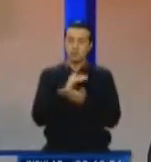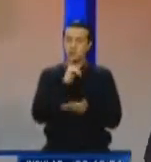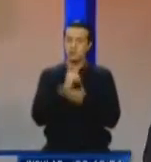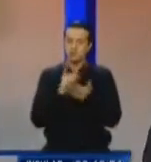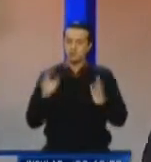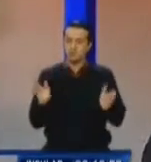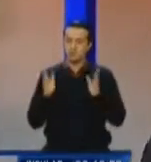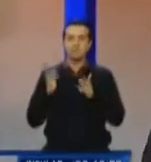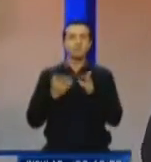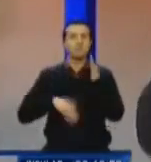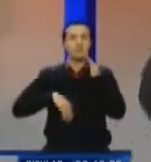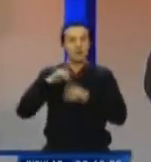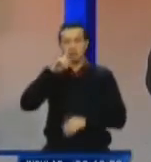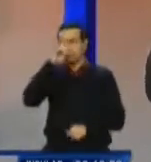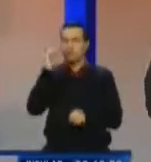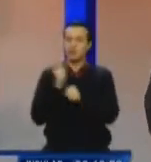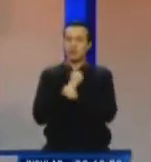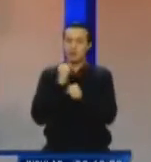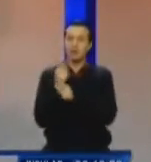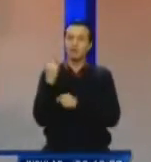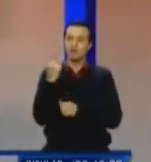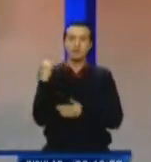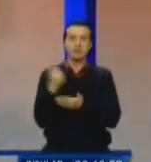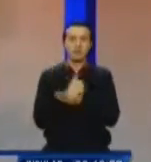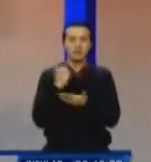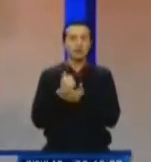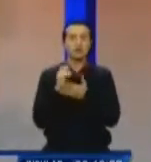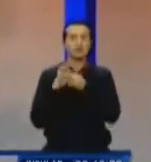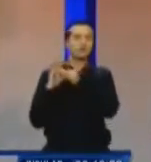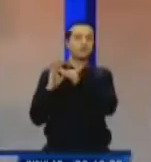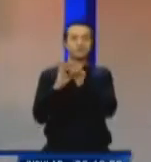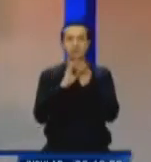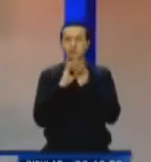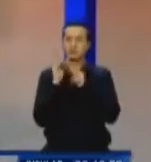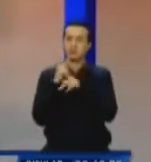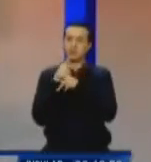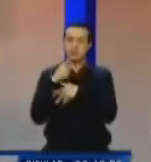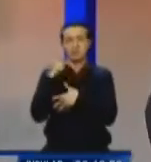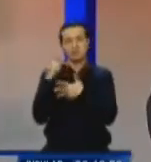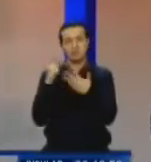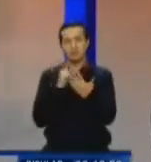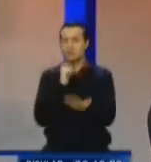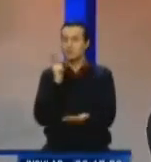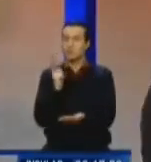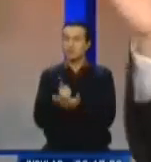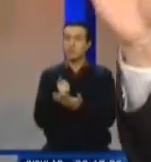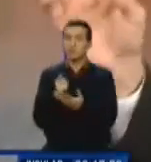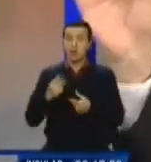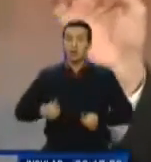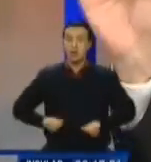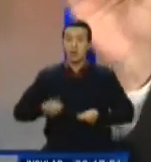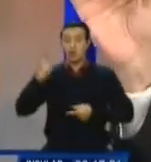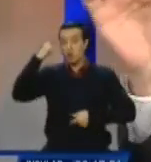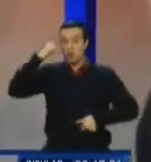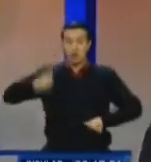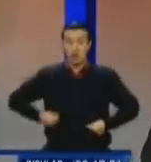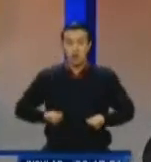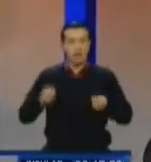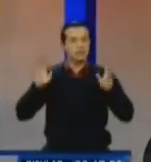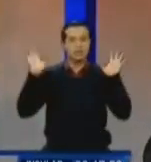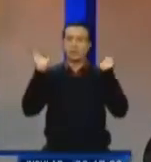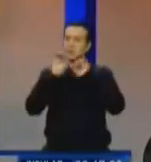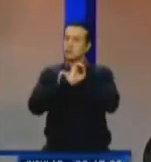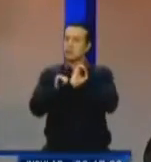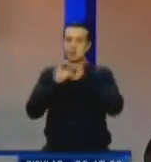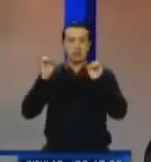generación de empleo de generación de ingresos de creación de tejido social productivo y multiplicador es sin gasto estatal esto es muy importante carlos